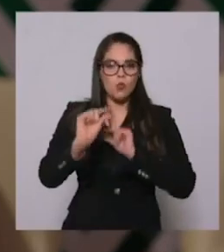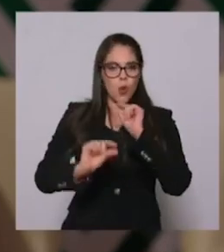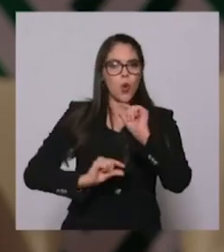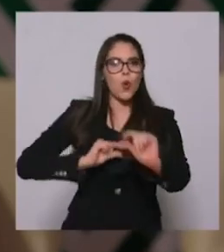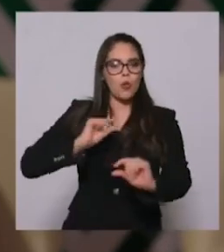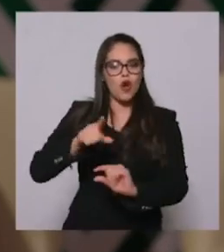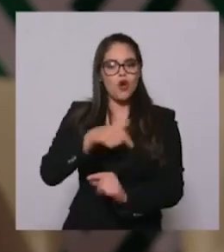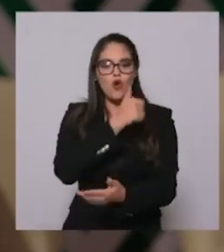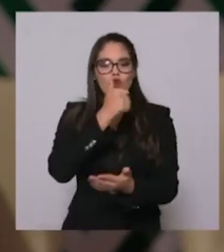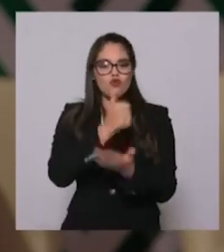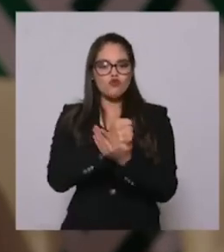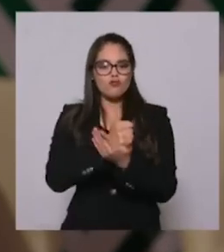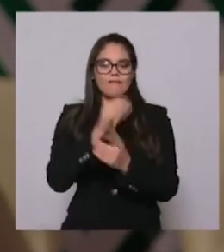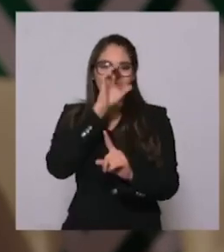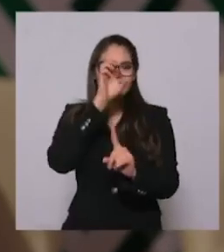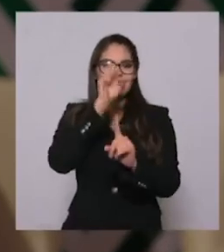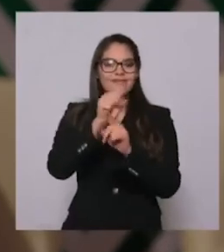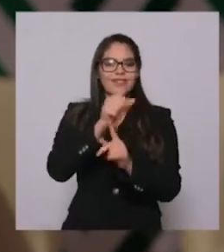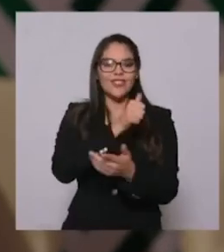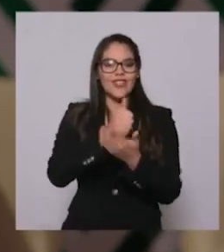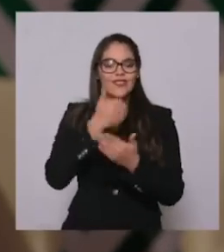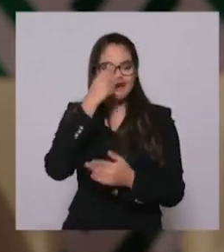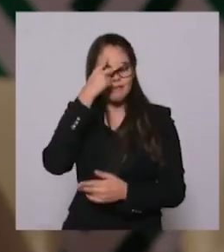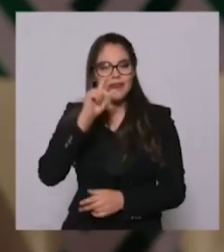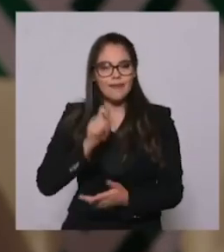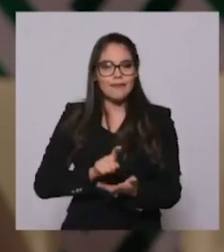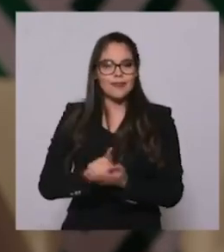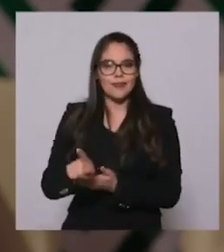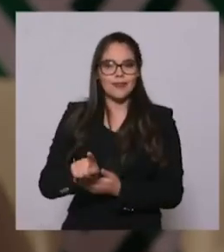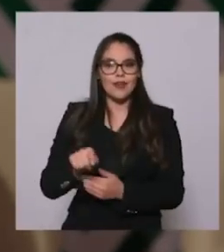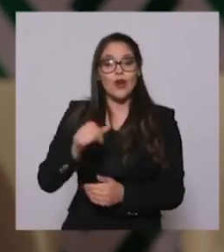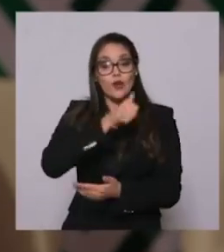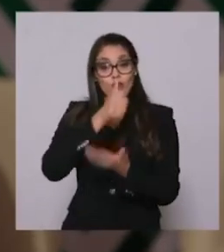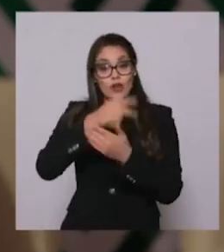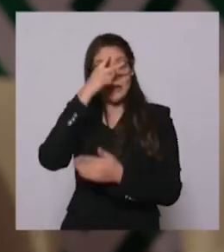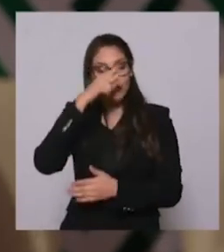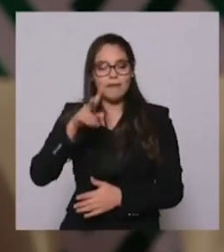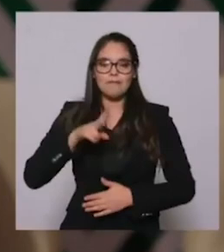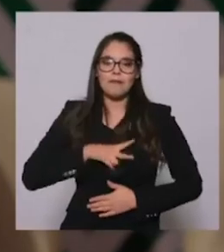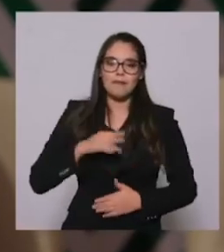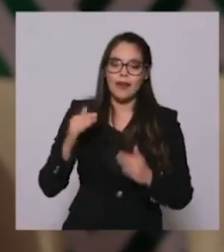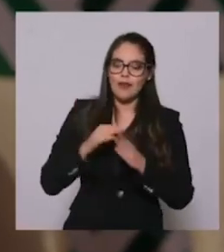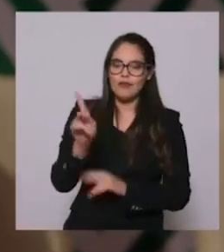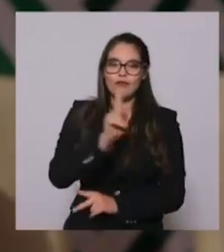ciudad de derechos, la gran Ciudad de México, nuestra casa. Muchas gracias.